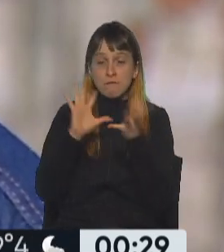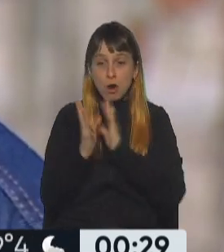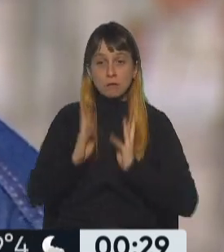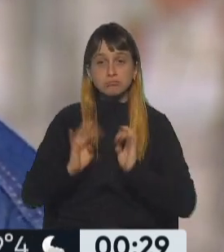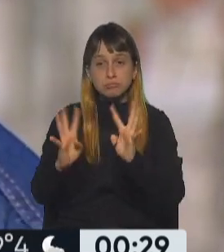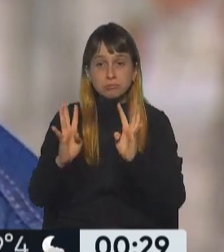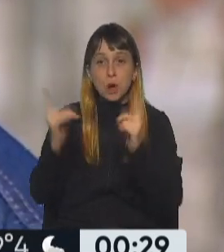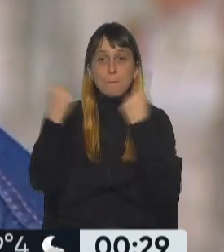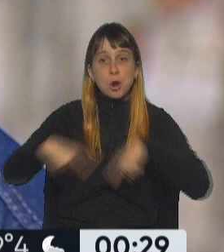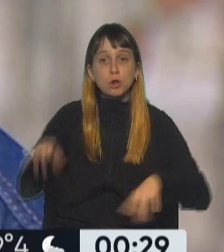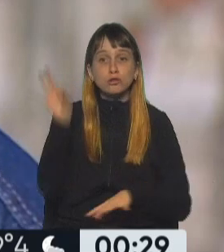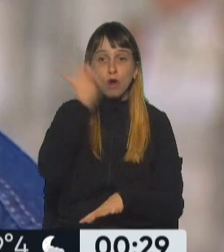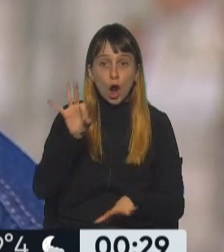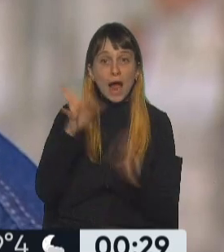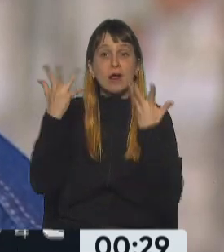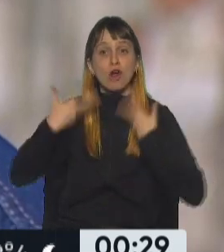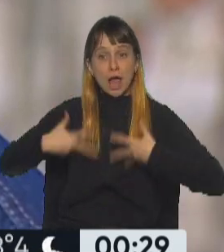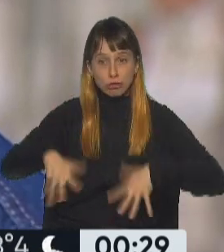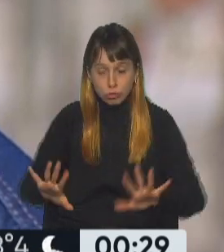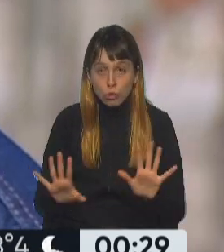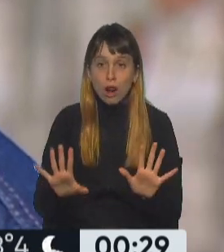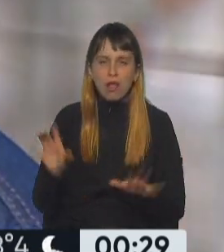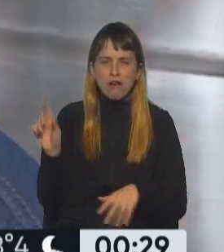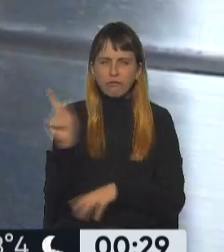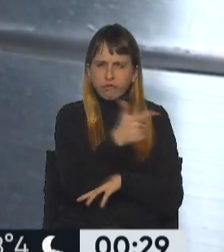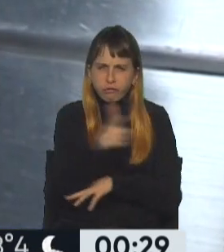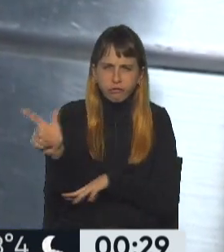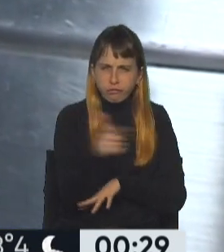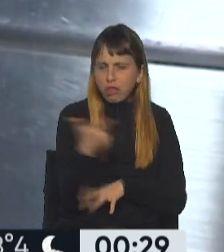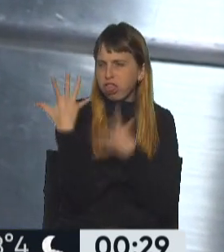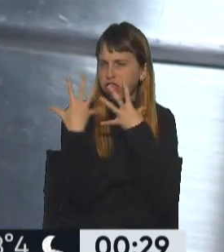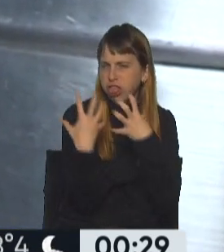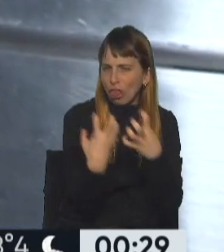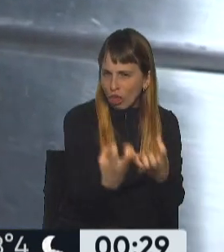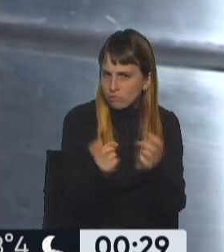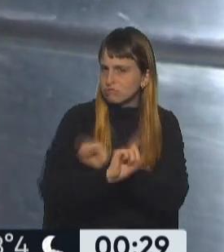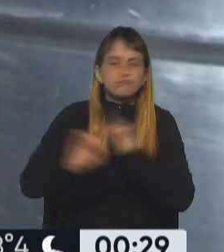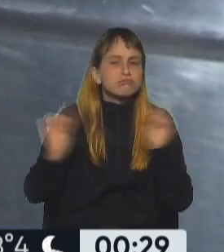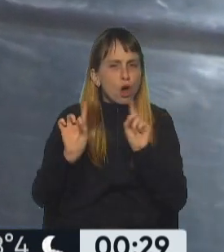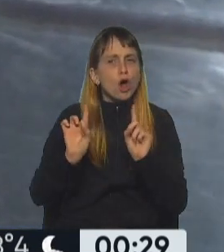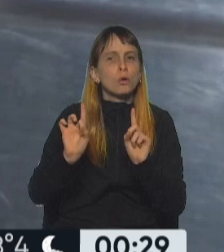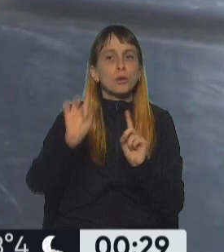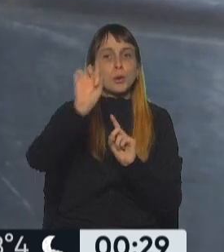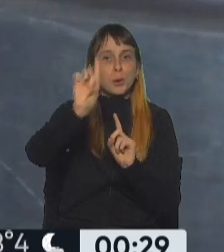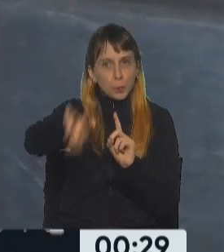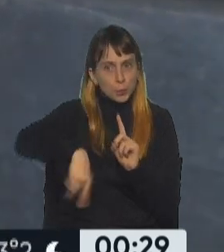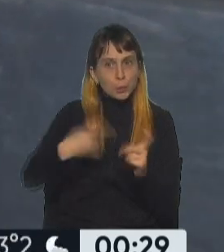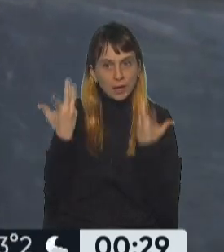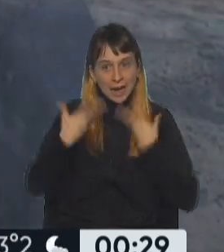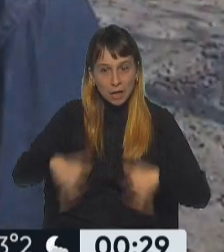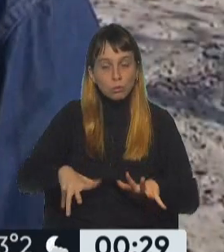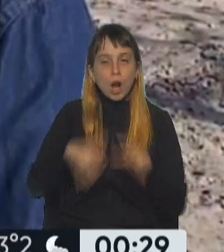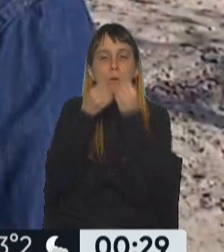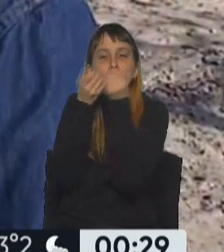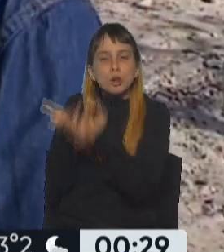trabajándola no con insecticidas que perduran en la planta, puedes tener calidad. La mesa llega